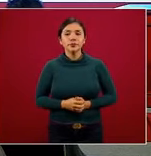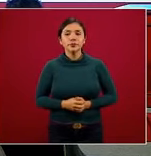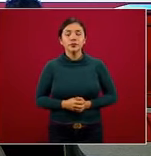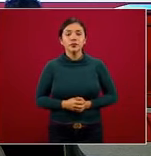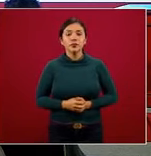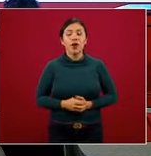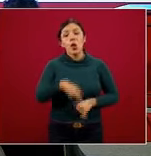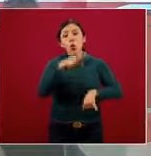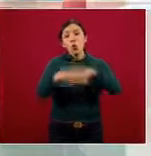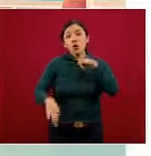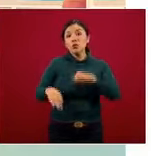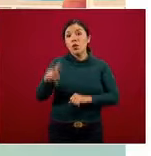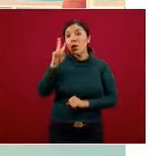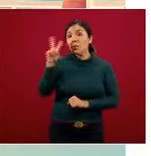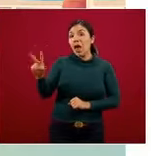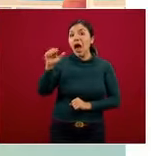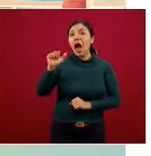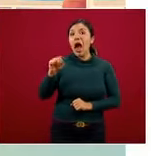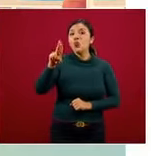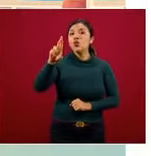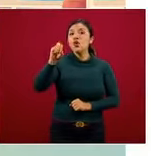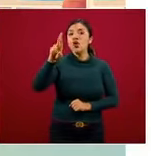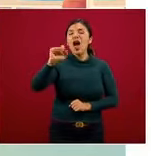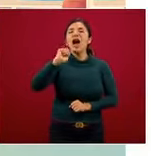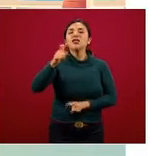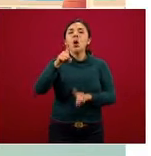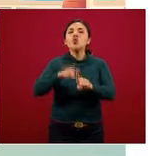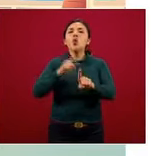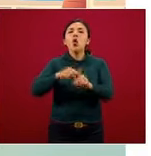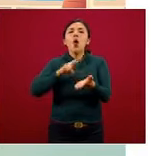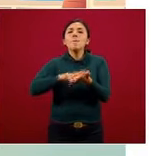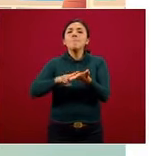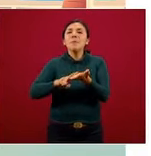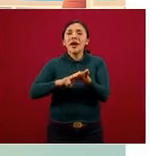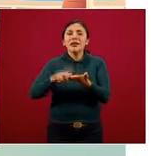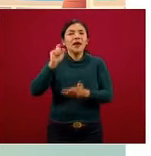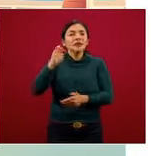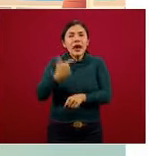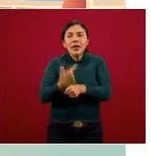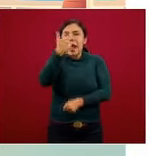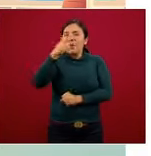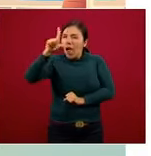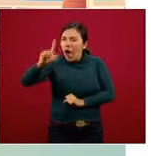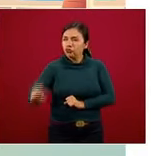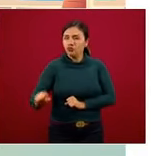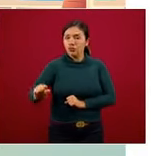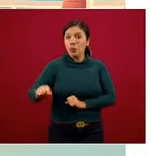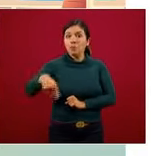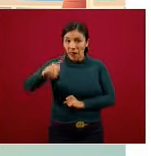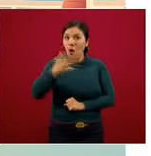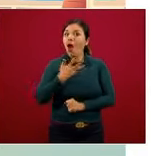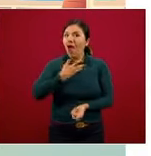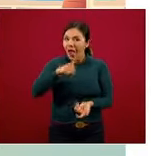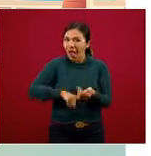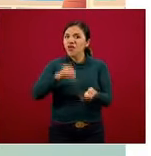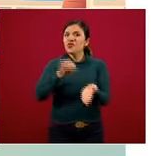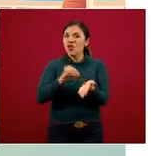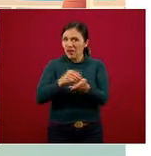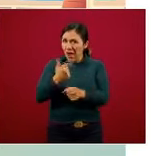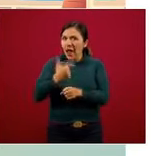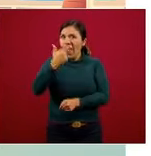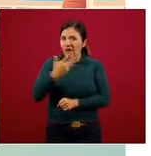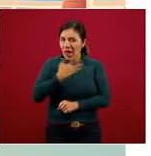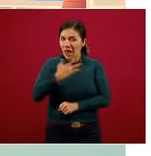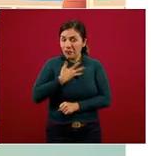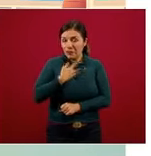Finalmente, Aurora representa al semáforo verde. Es el riesgo más bajo, pero no es riesgo nulo.